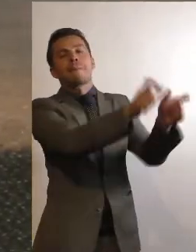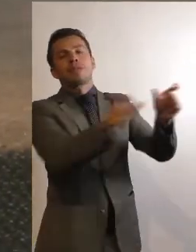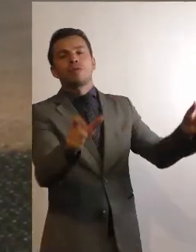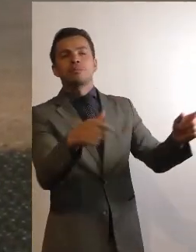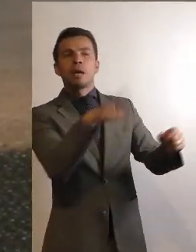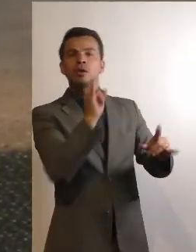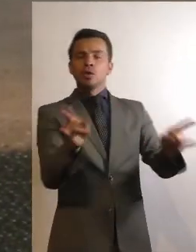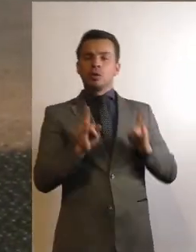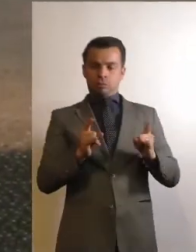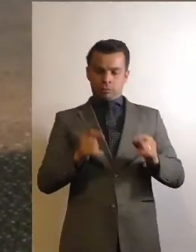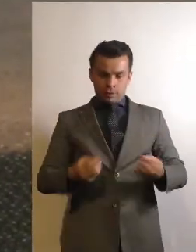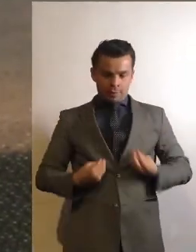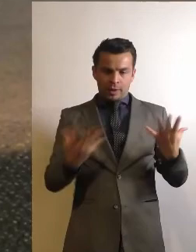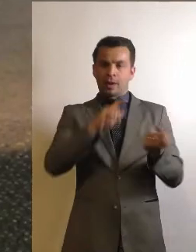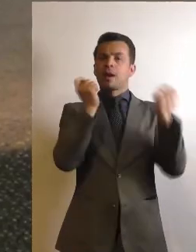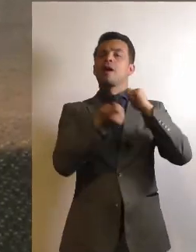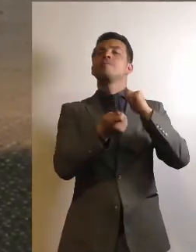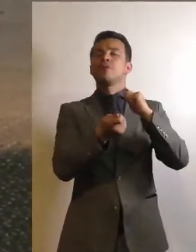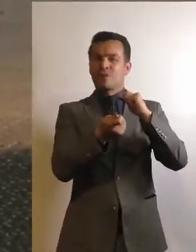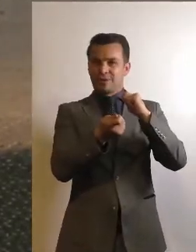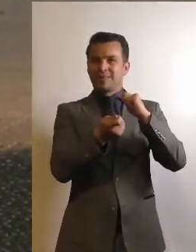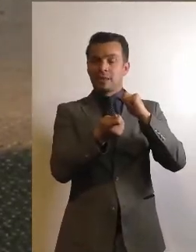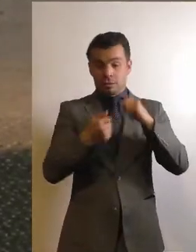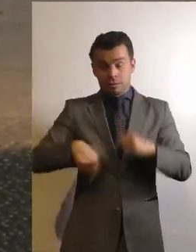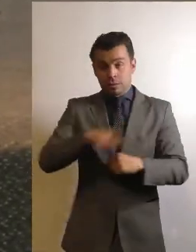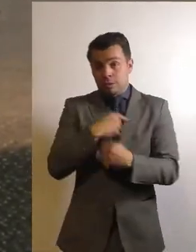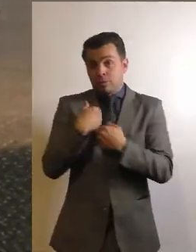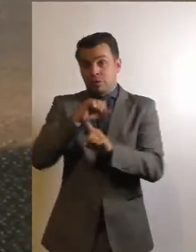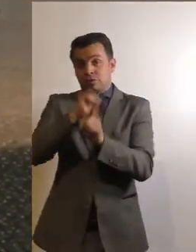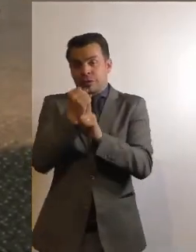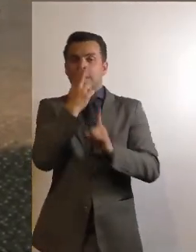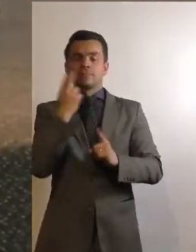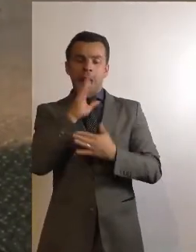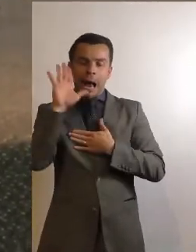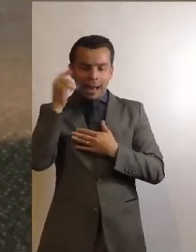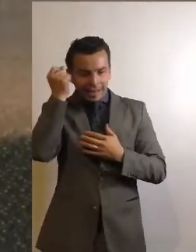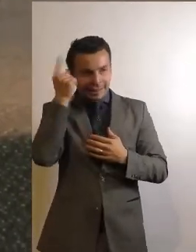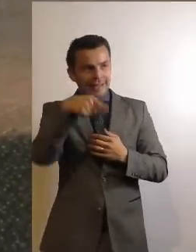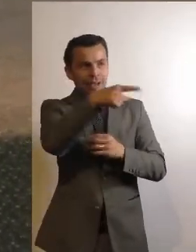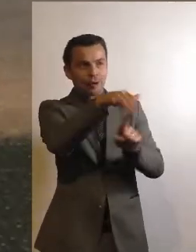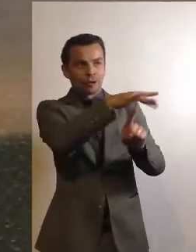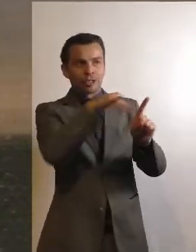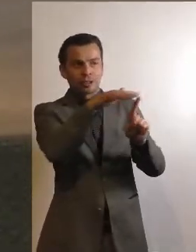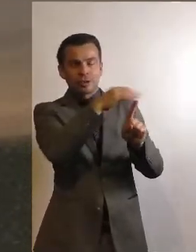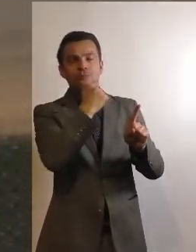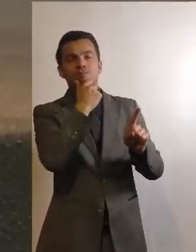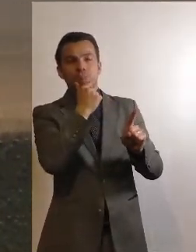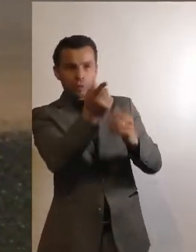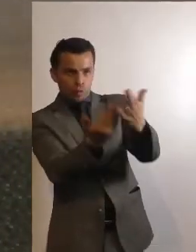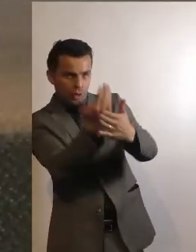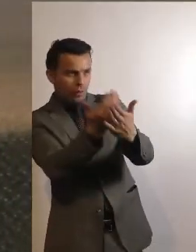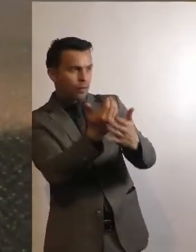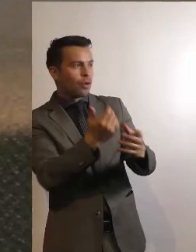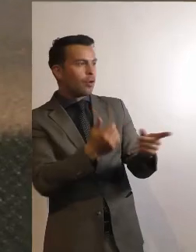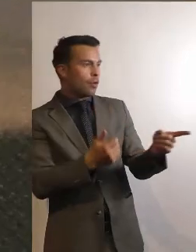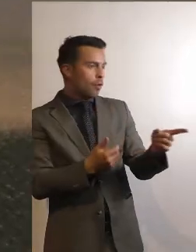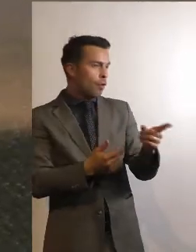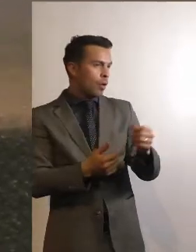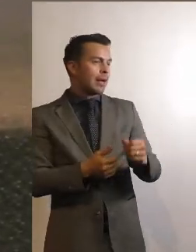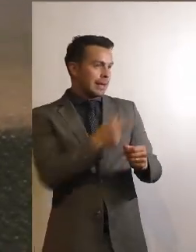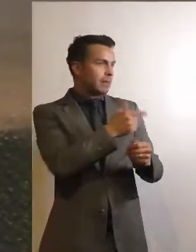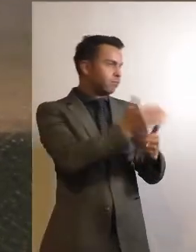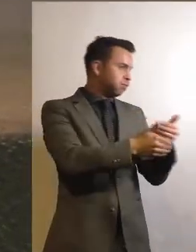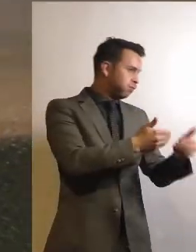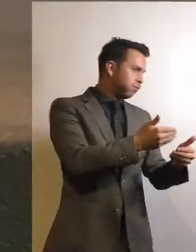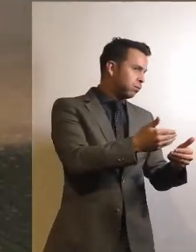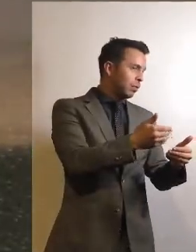parte del compromiso que tenemos de poder comprender cuál es ese contexto, poder aportar de manera innovadora y poder generar procesos que, donde